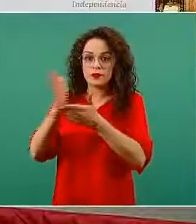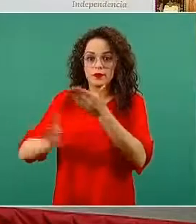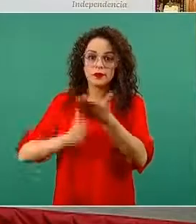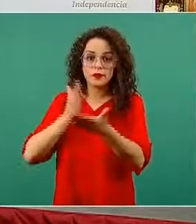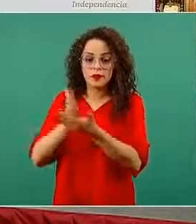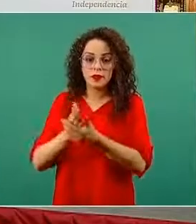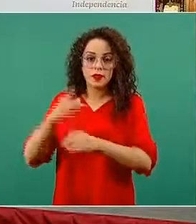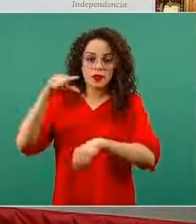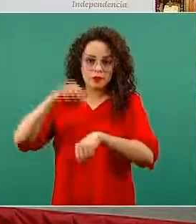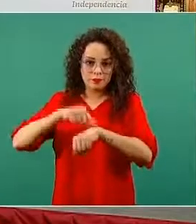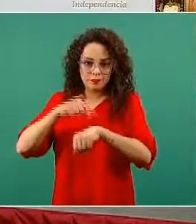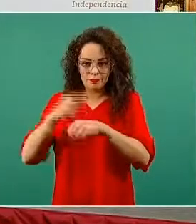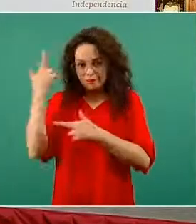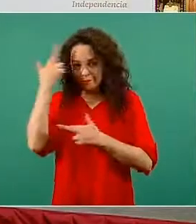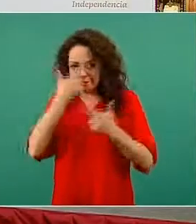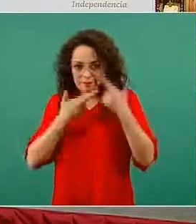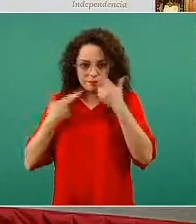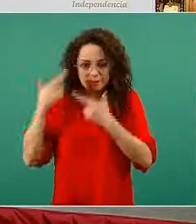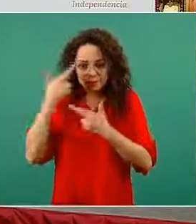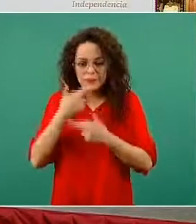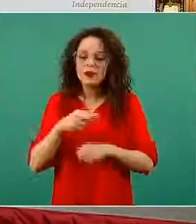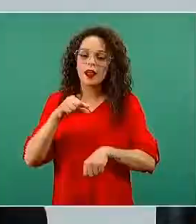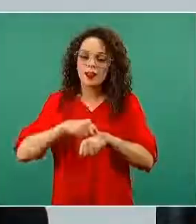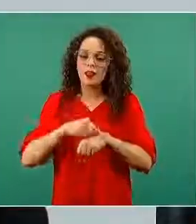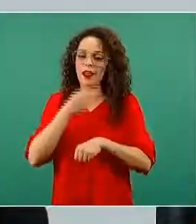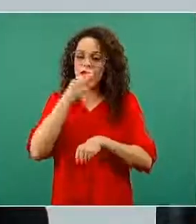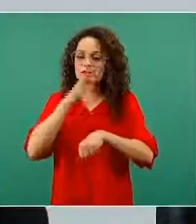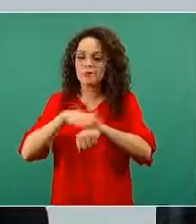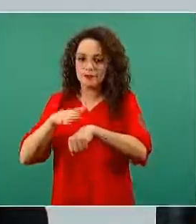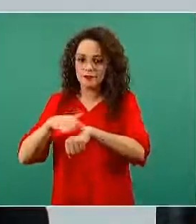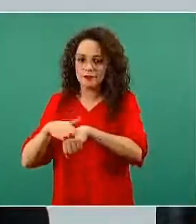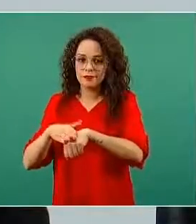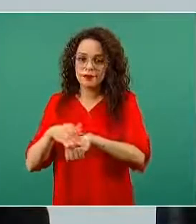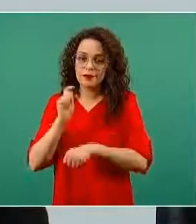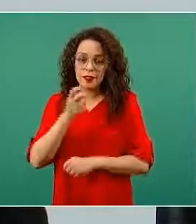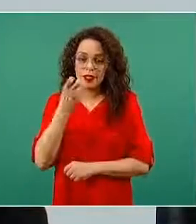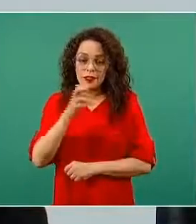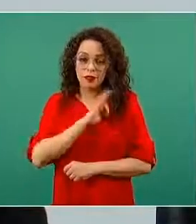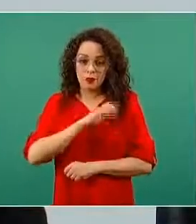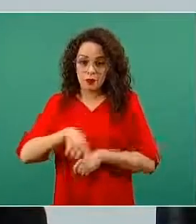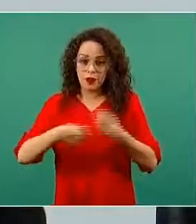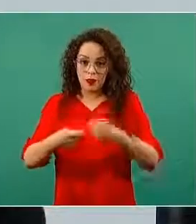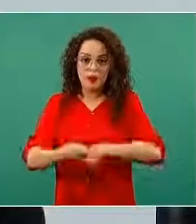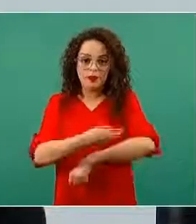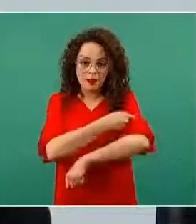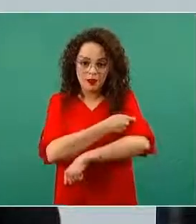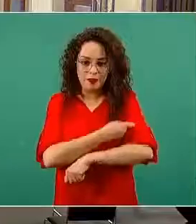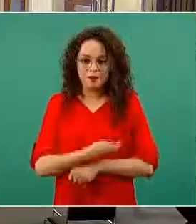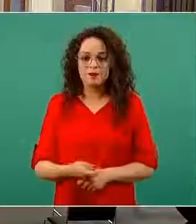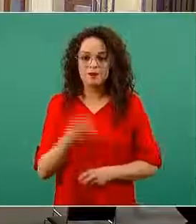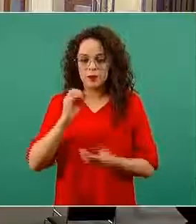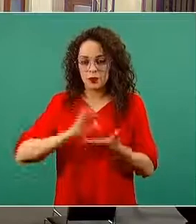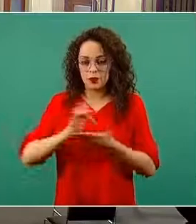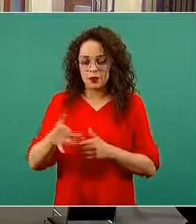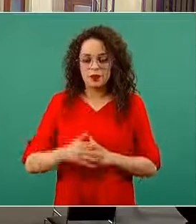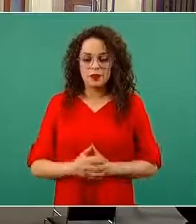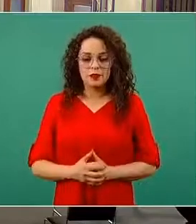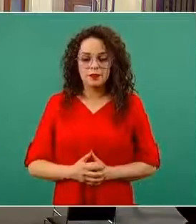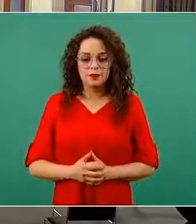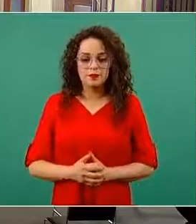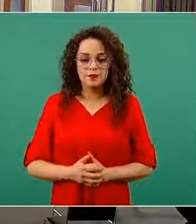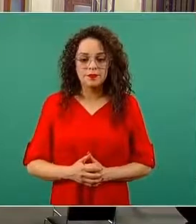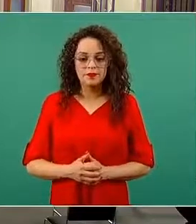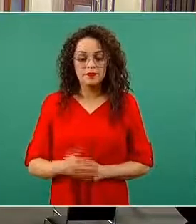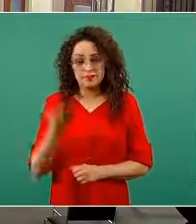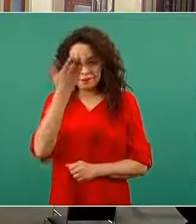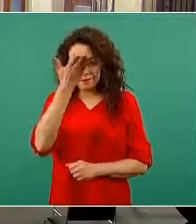consultas prenatales se comunique esta estrategia de ese modo también. Muchas gracias. Adelante.